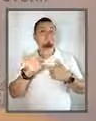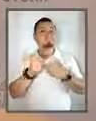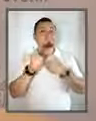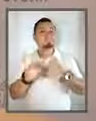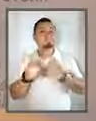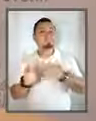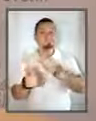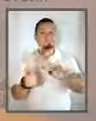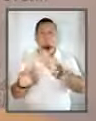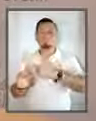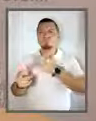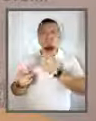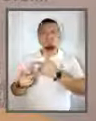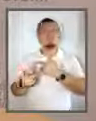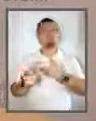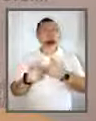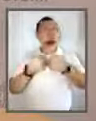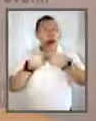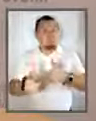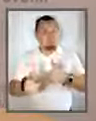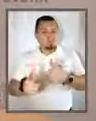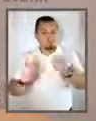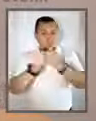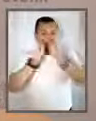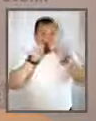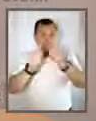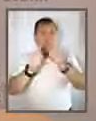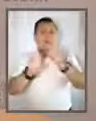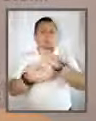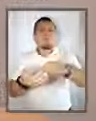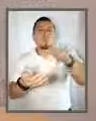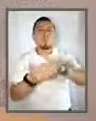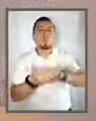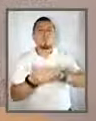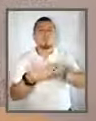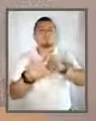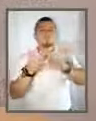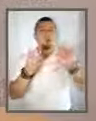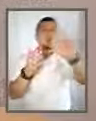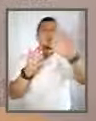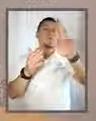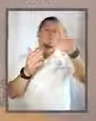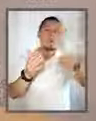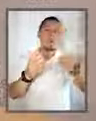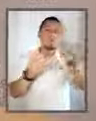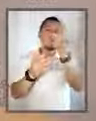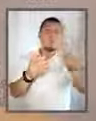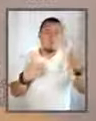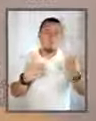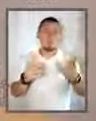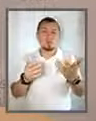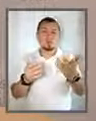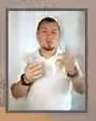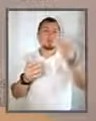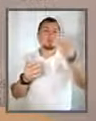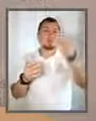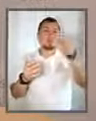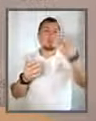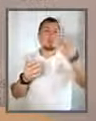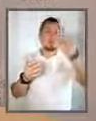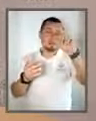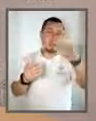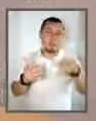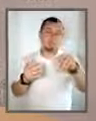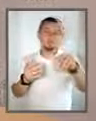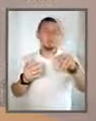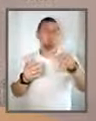por supuesto, que estamos reforzando en estos lugares como son Autlán, Puerto Vallarta, Tomatlán,